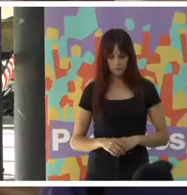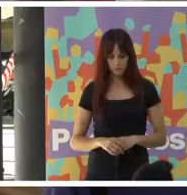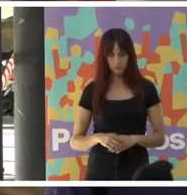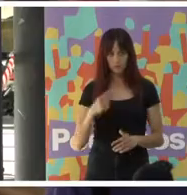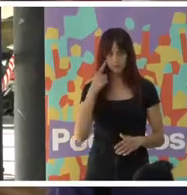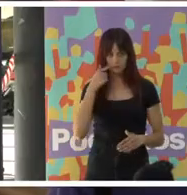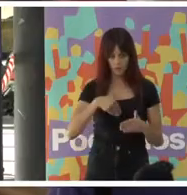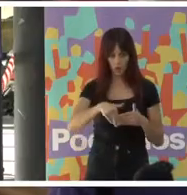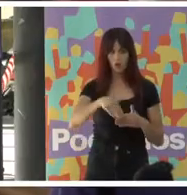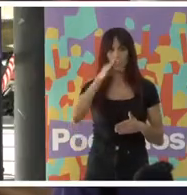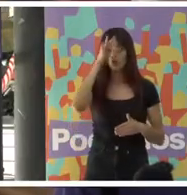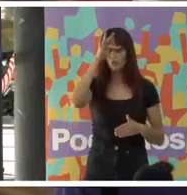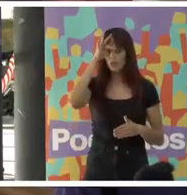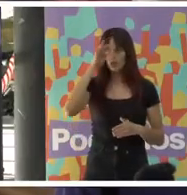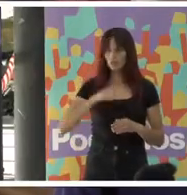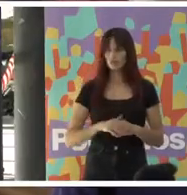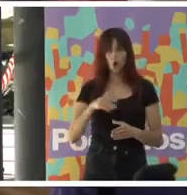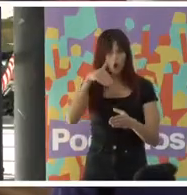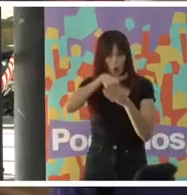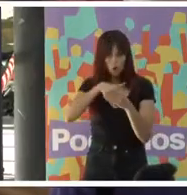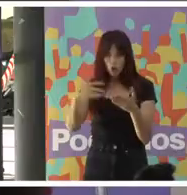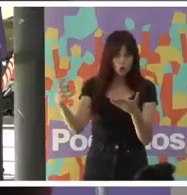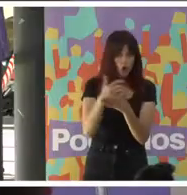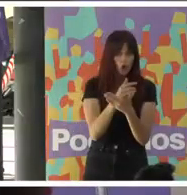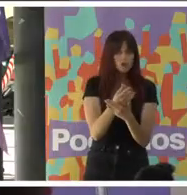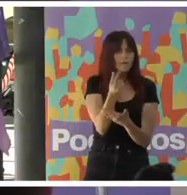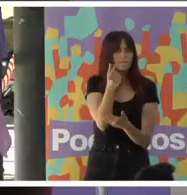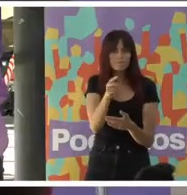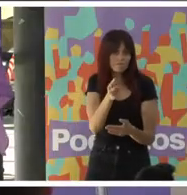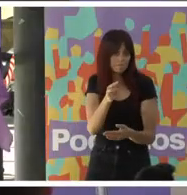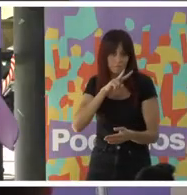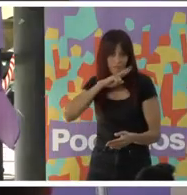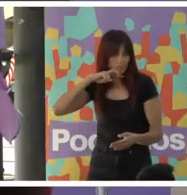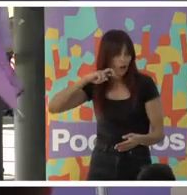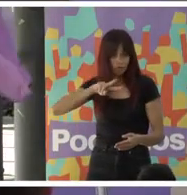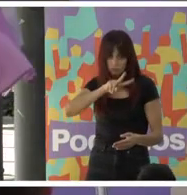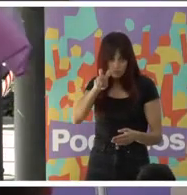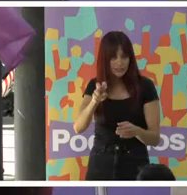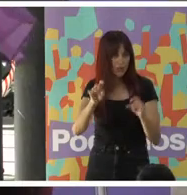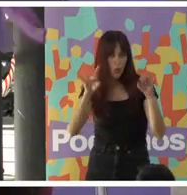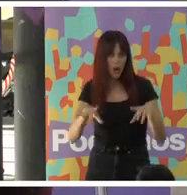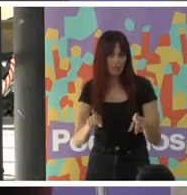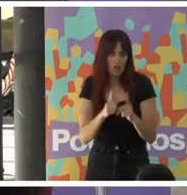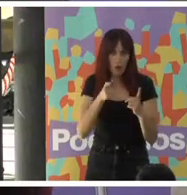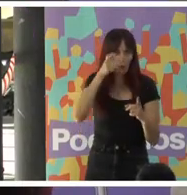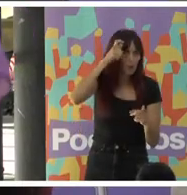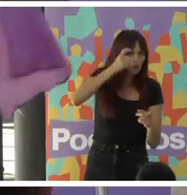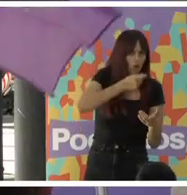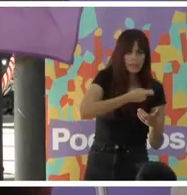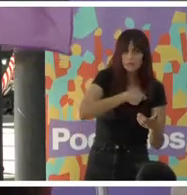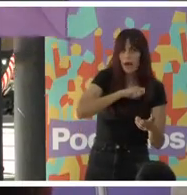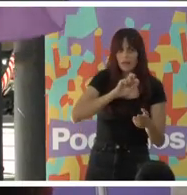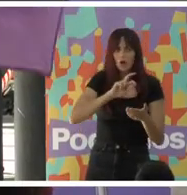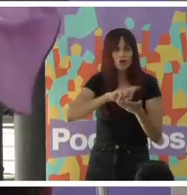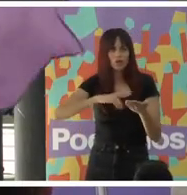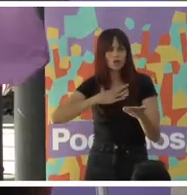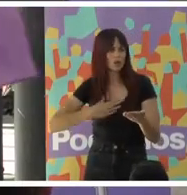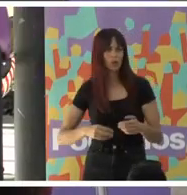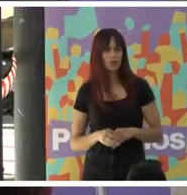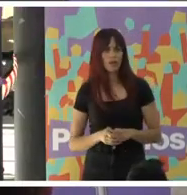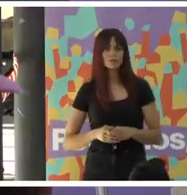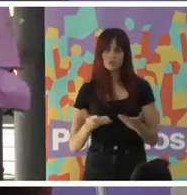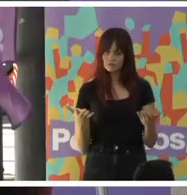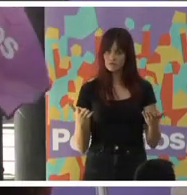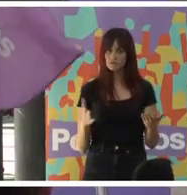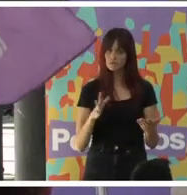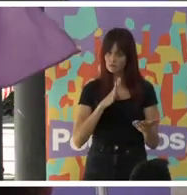Mirad, este domingo todos los votos valen lo mismo. Todos los votos, en cualquier pueblo de España o de la región de Murcia. Guardaros, por